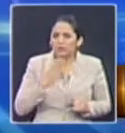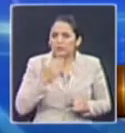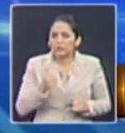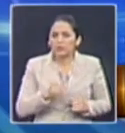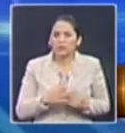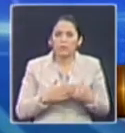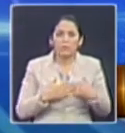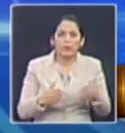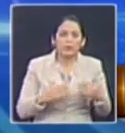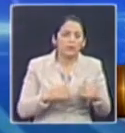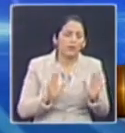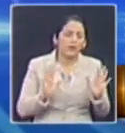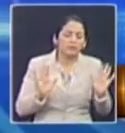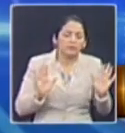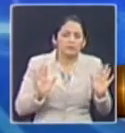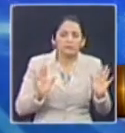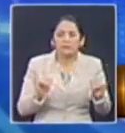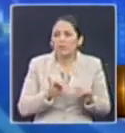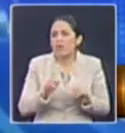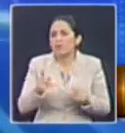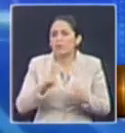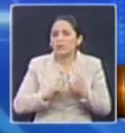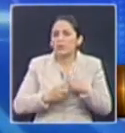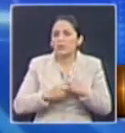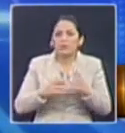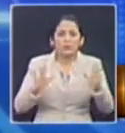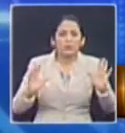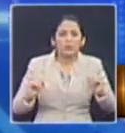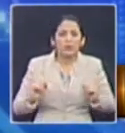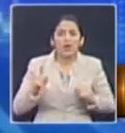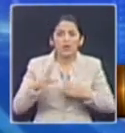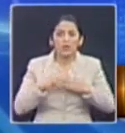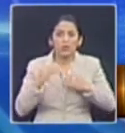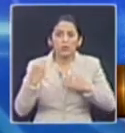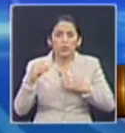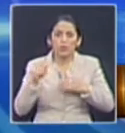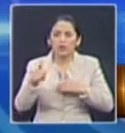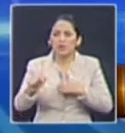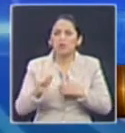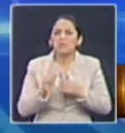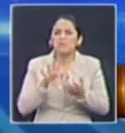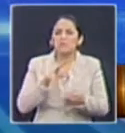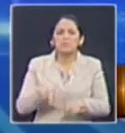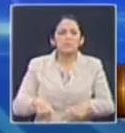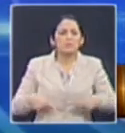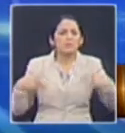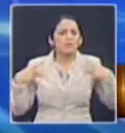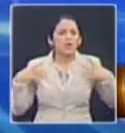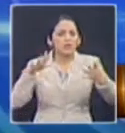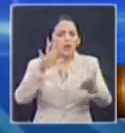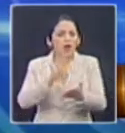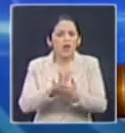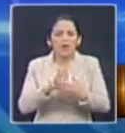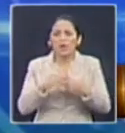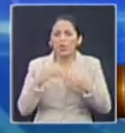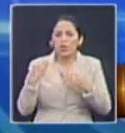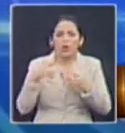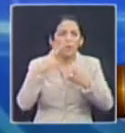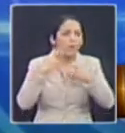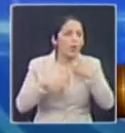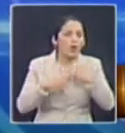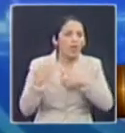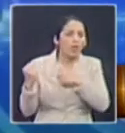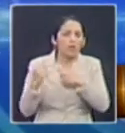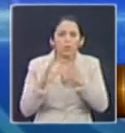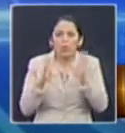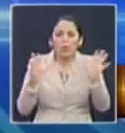que el comercio, que la actividad. Pero en El Salvador, donde también manejan dólar, oiga, están viviendo tranquilos. Lo que sucede, Javier, es lo